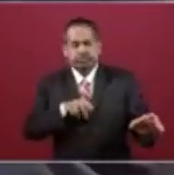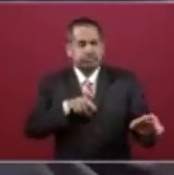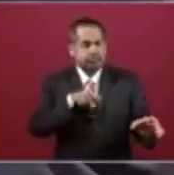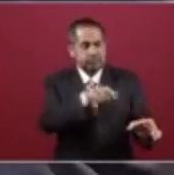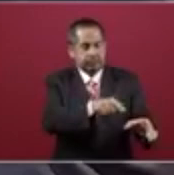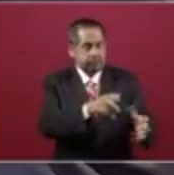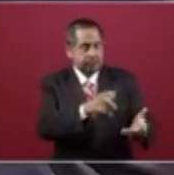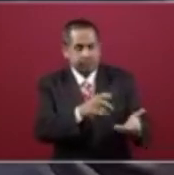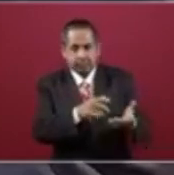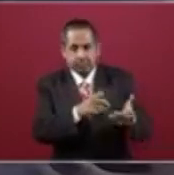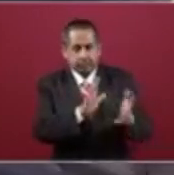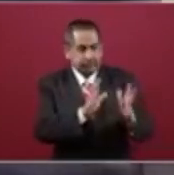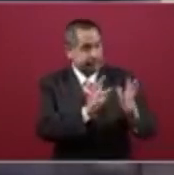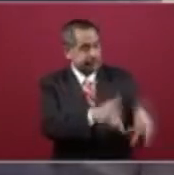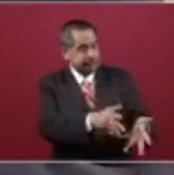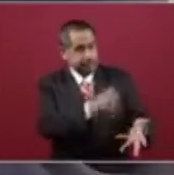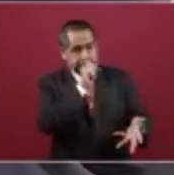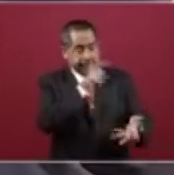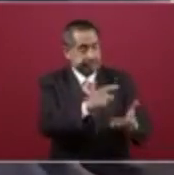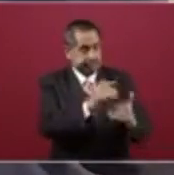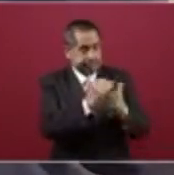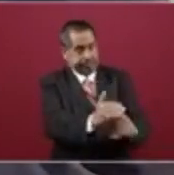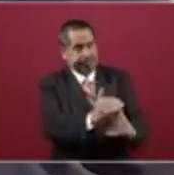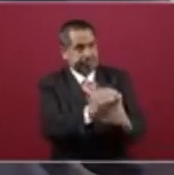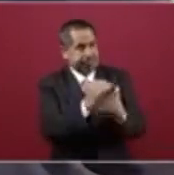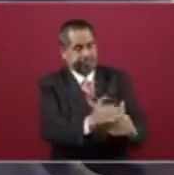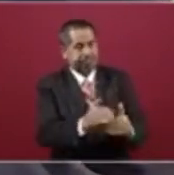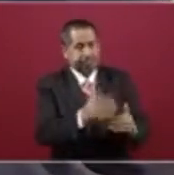estatizan la misma planta